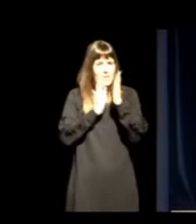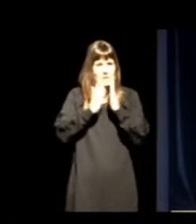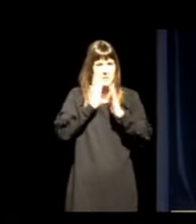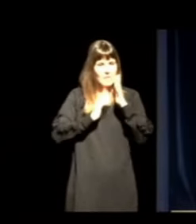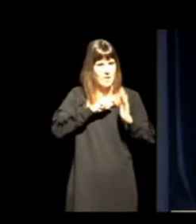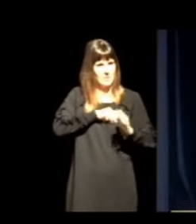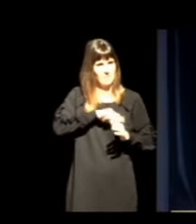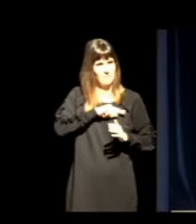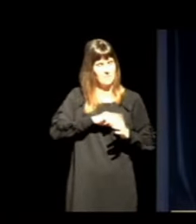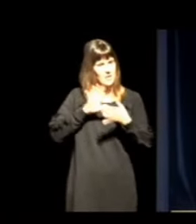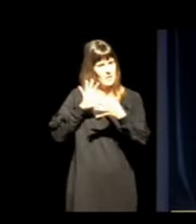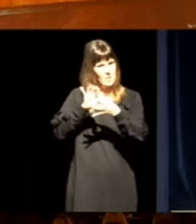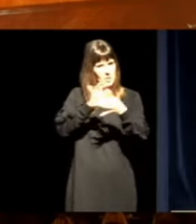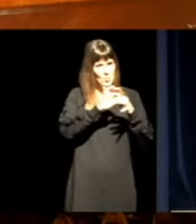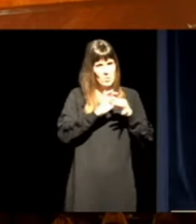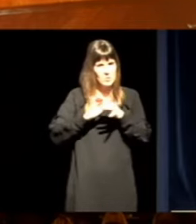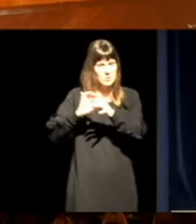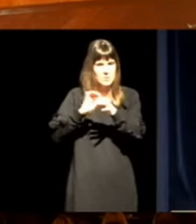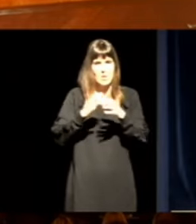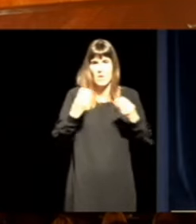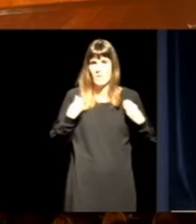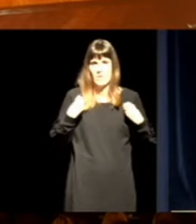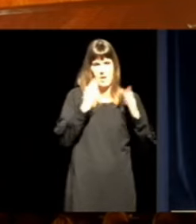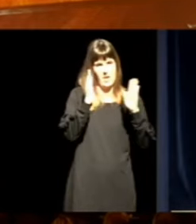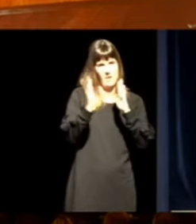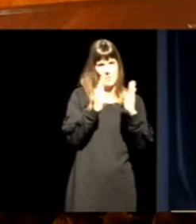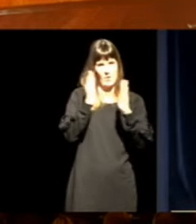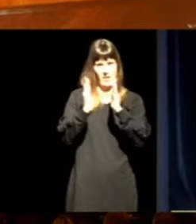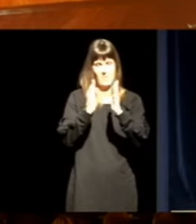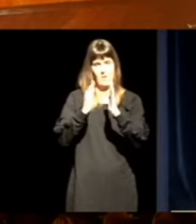de vínculos a lo largo de toda mi vida.